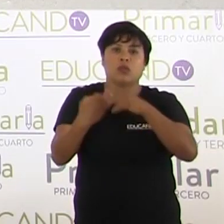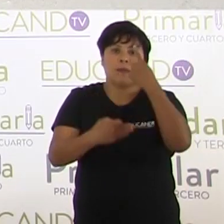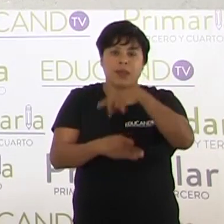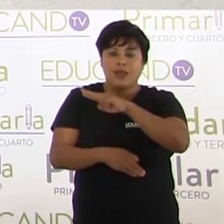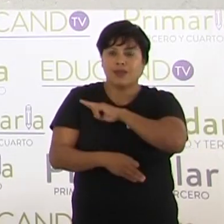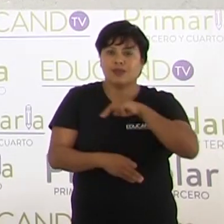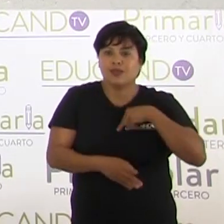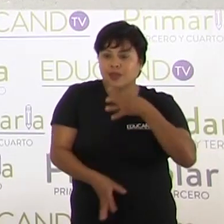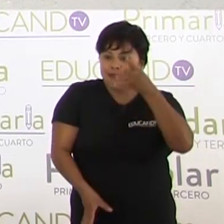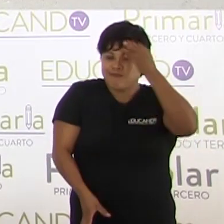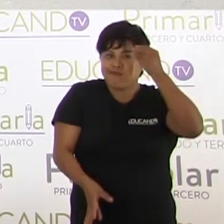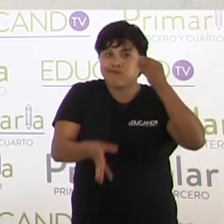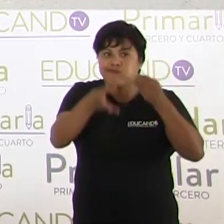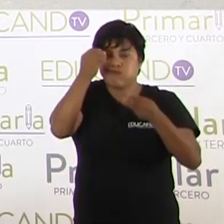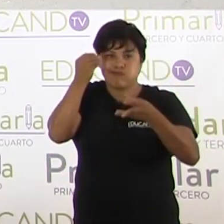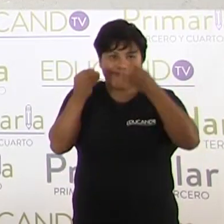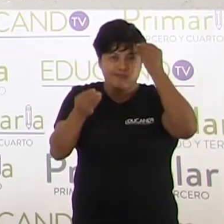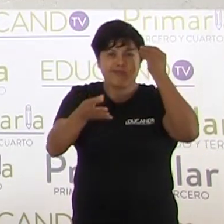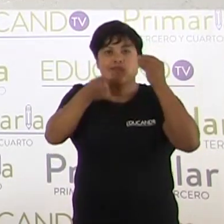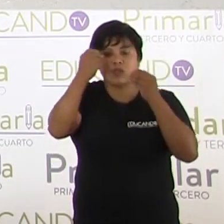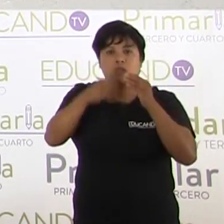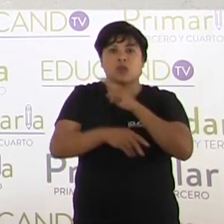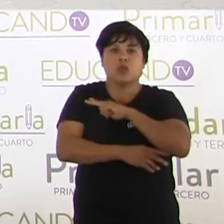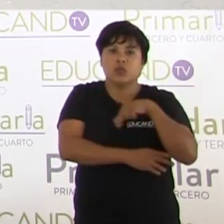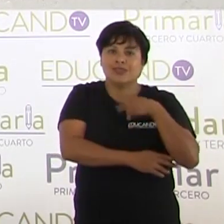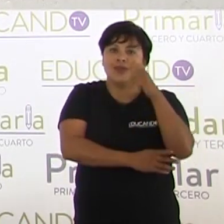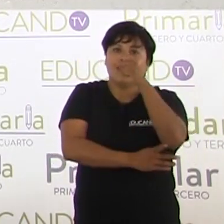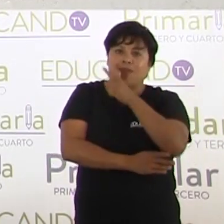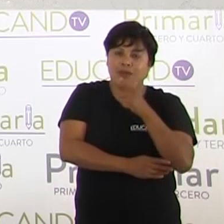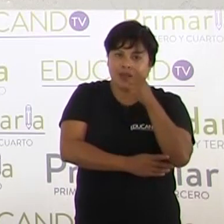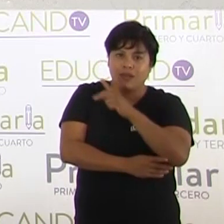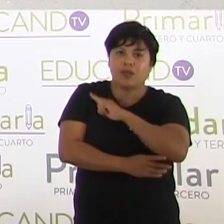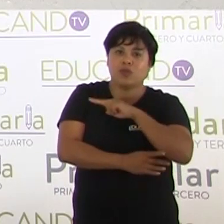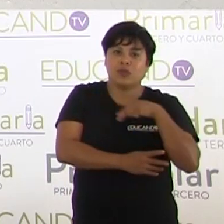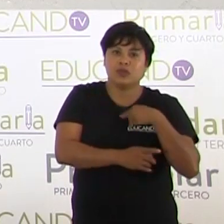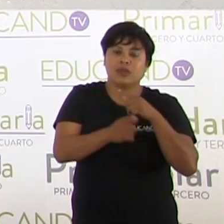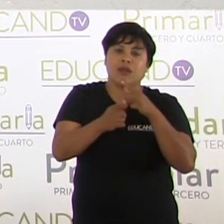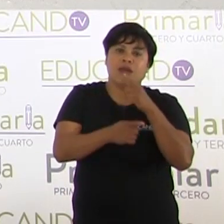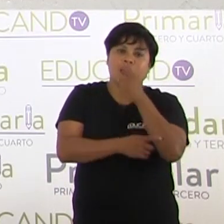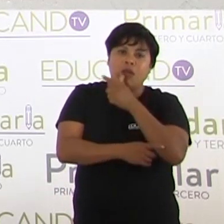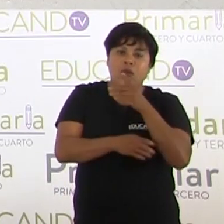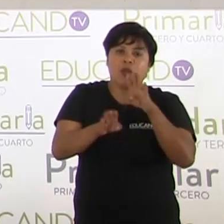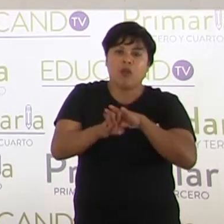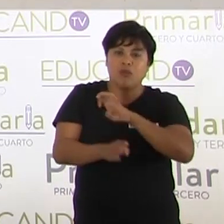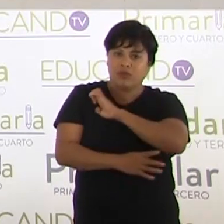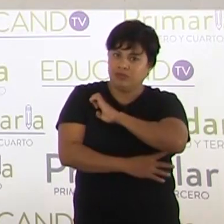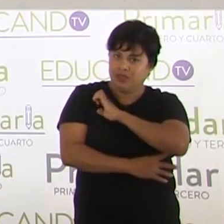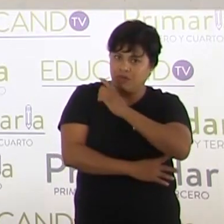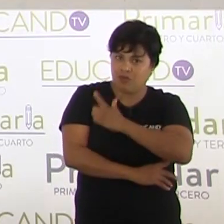enriquecer nuestro lenguaje, nuestra lengua castellana.